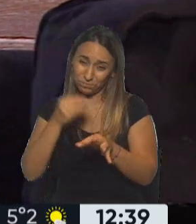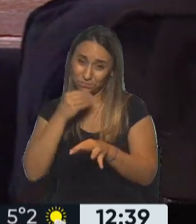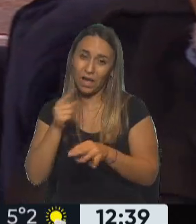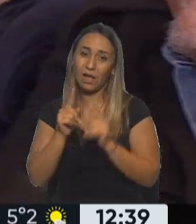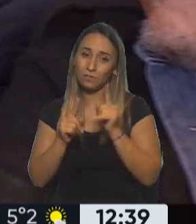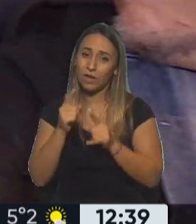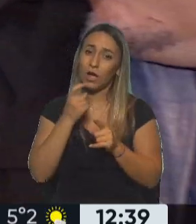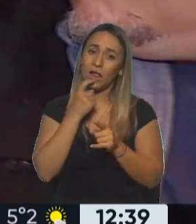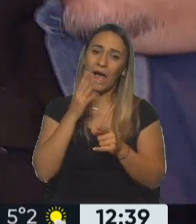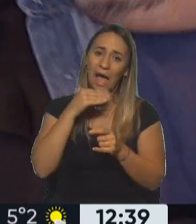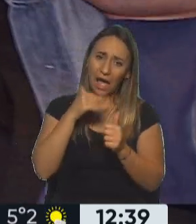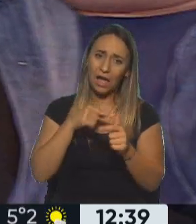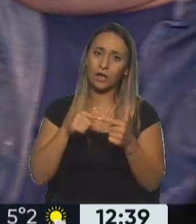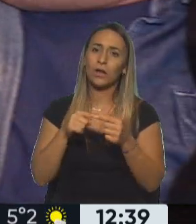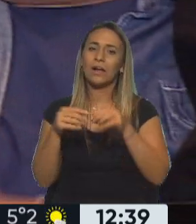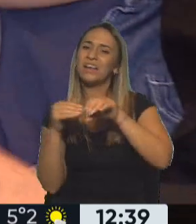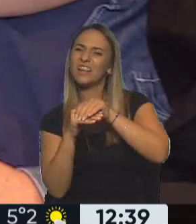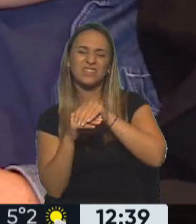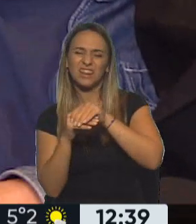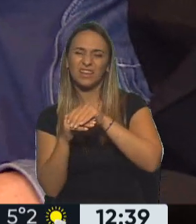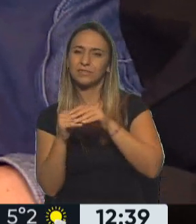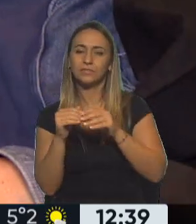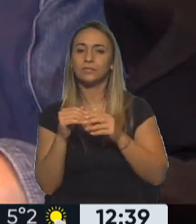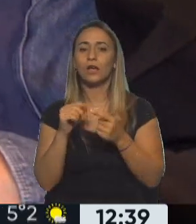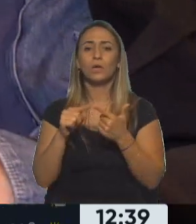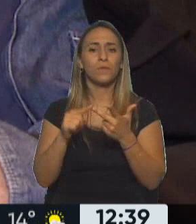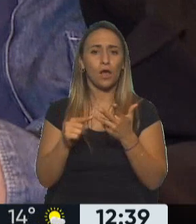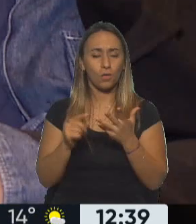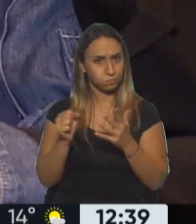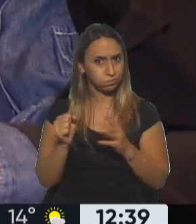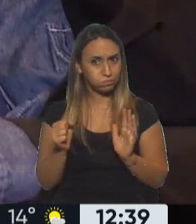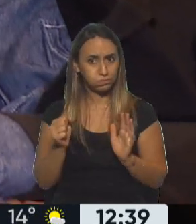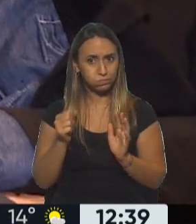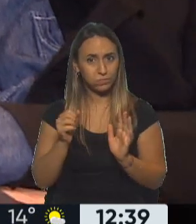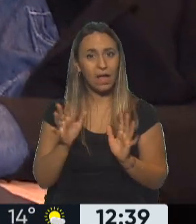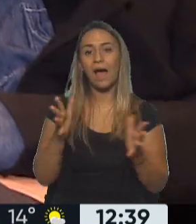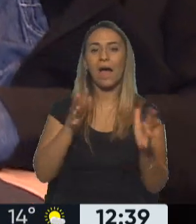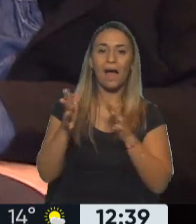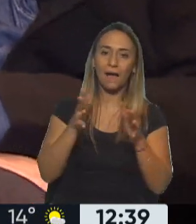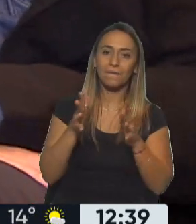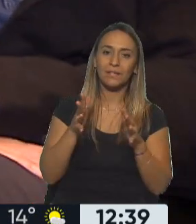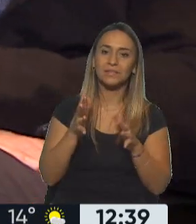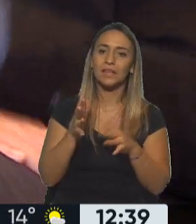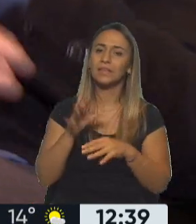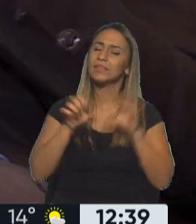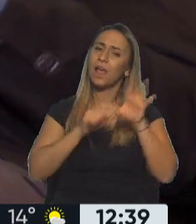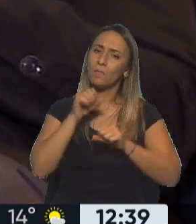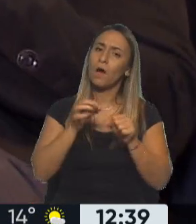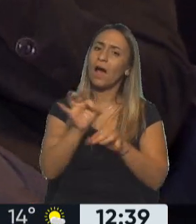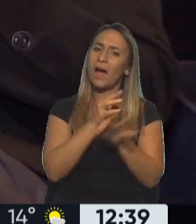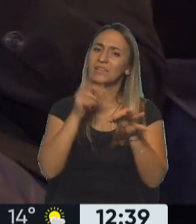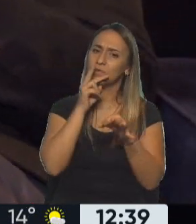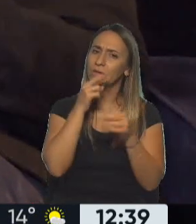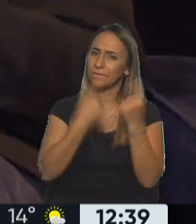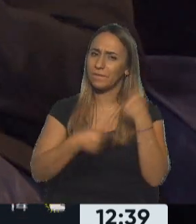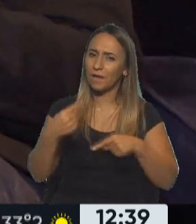ajo, aceitunas rellenas, no, porque tiene que cumplir la rellenas, no, un día vinieron con ajo, sí, a veces no, encontramos variantes de aceitunas.